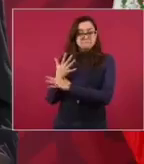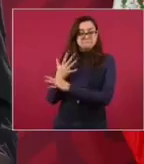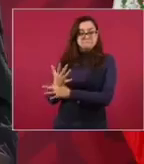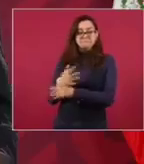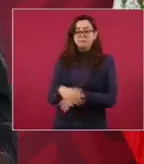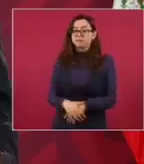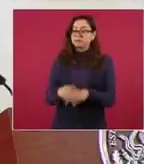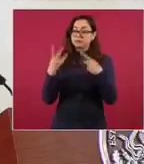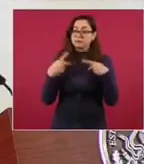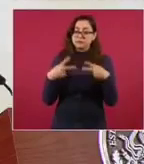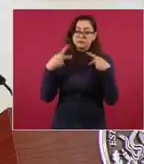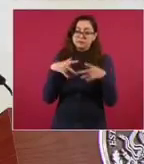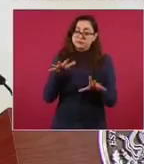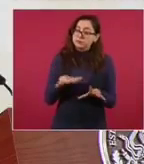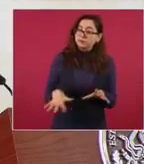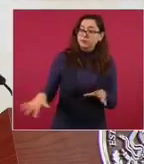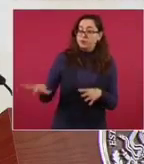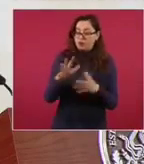sin el pueblo nada.